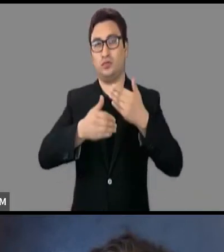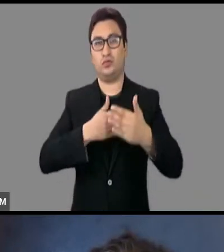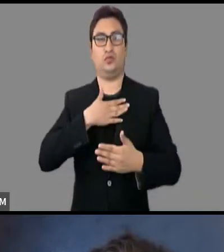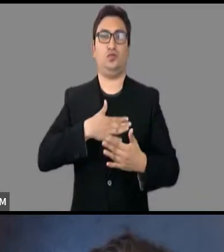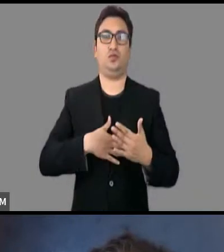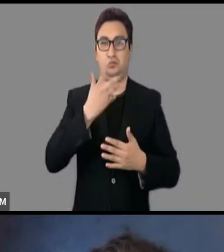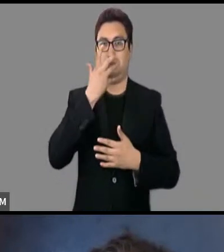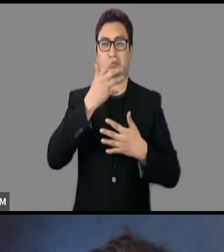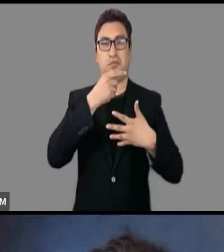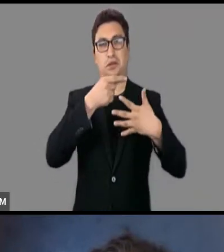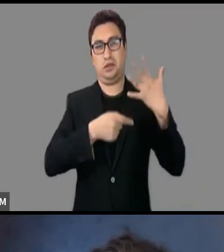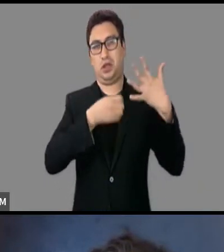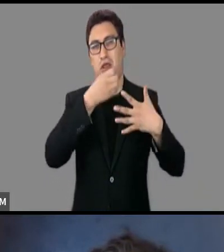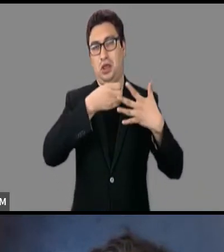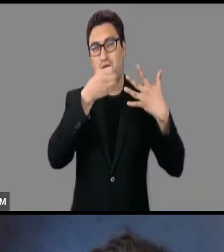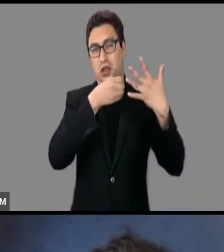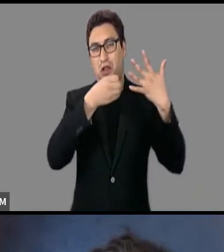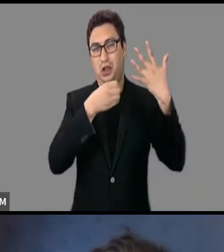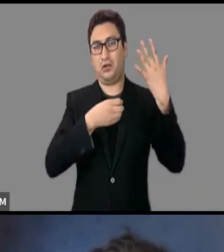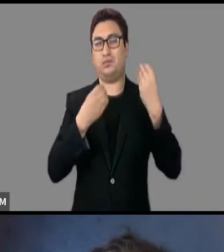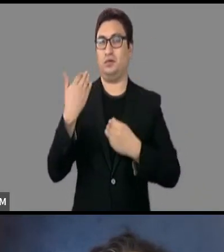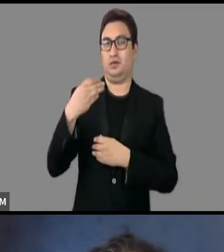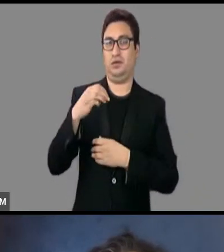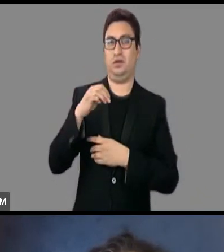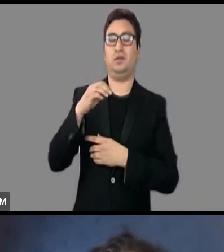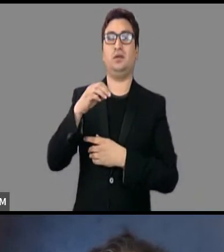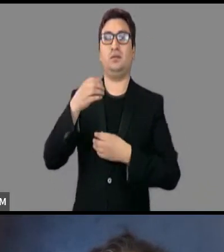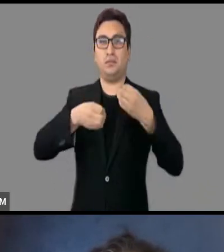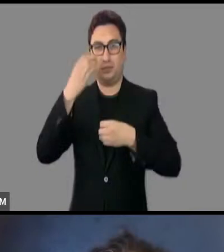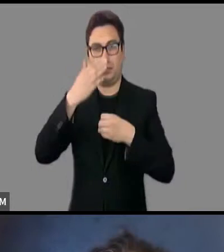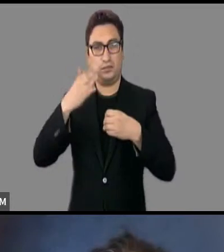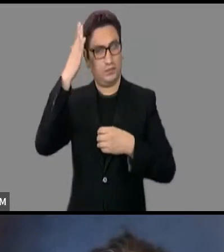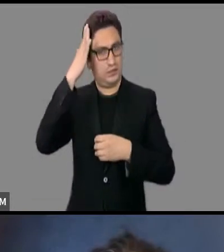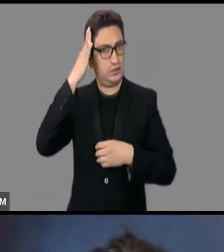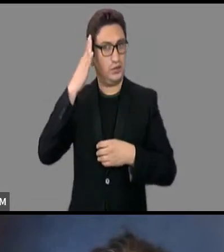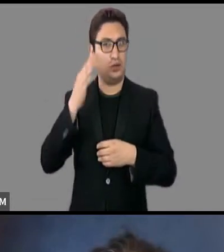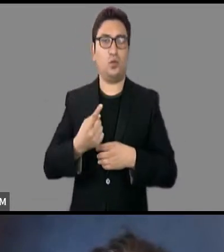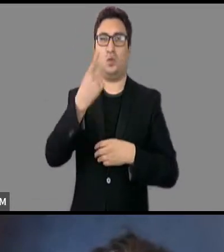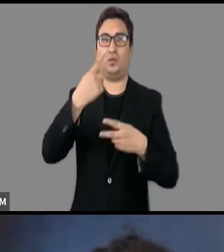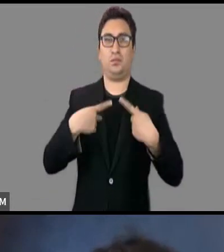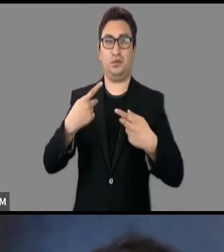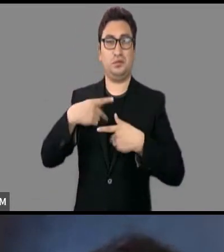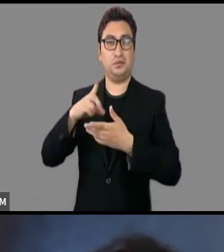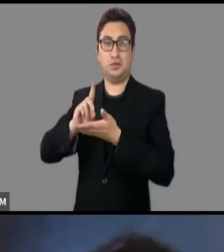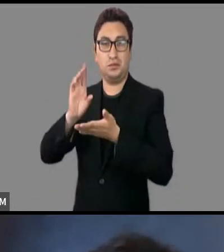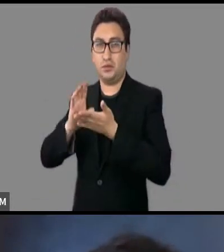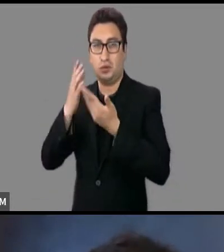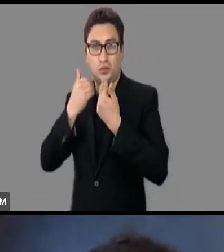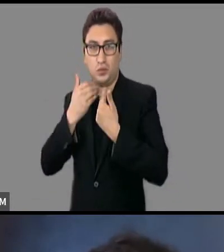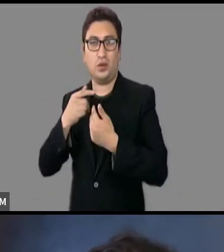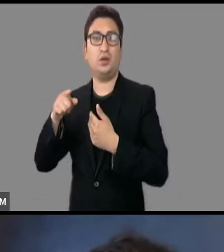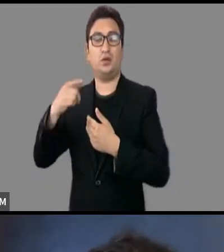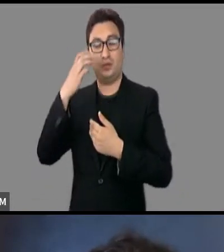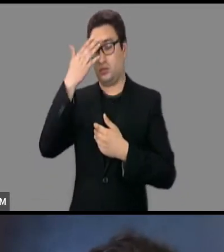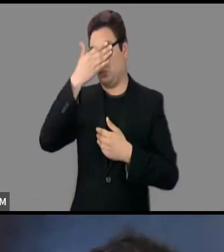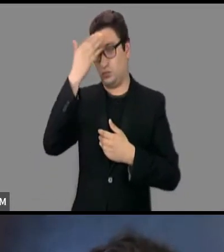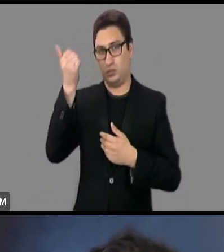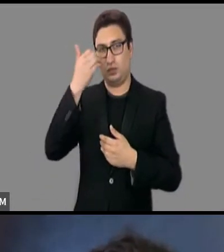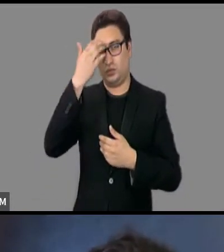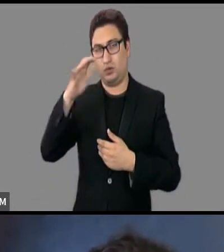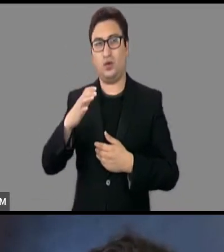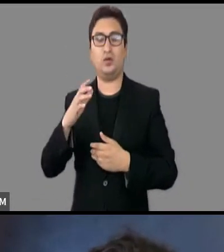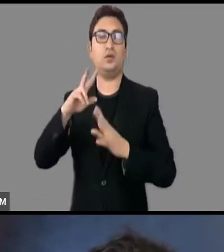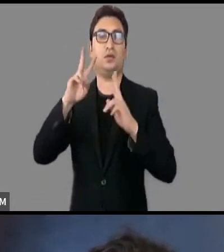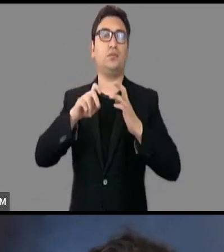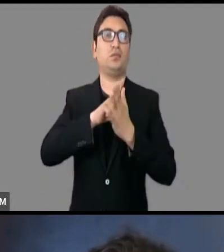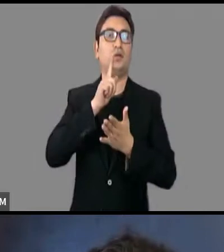ya lo comentaba el magistrado. Pues inclusive una persona sin discapacidad que no tiene conocimientos legales, le es difícil comprender el sistema